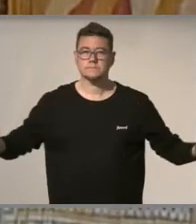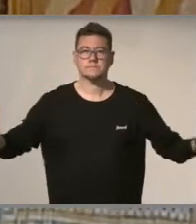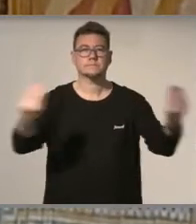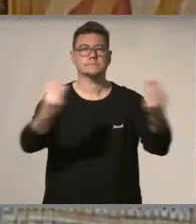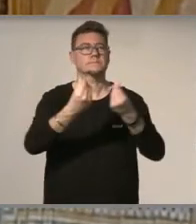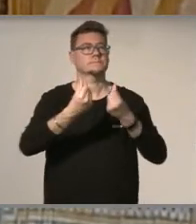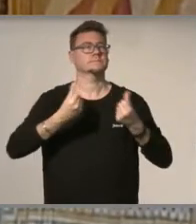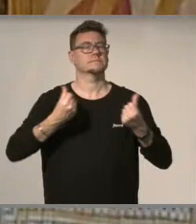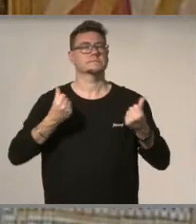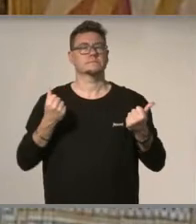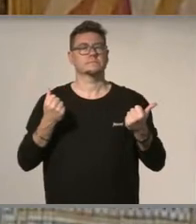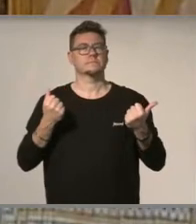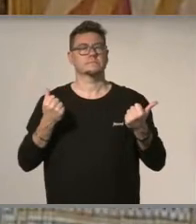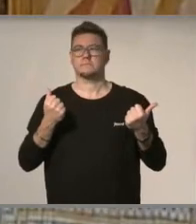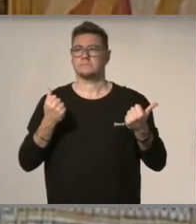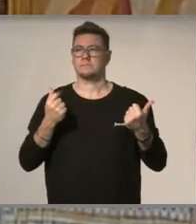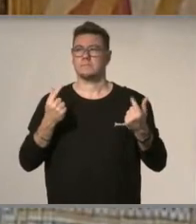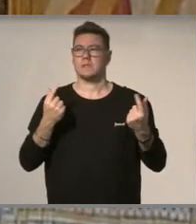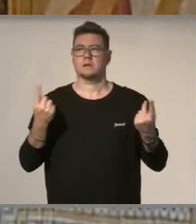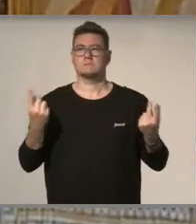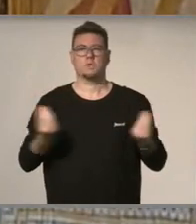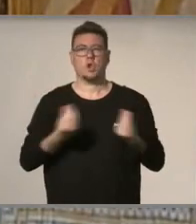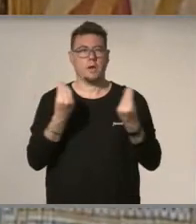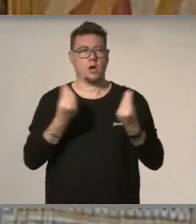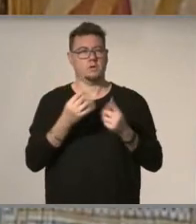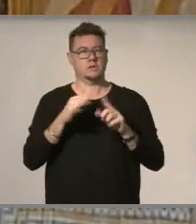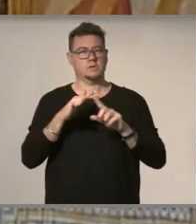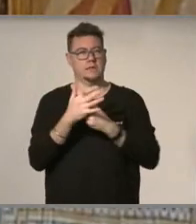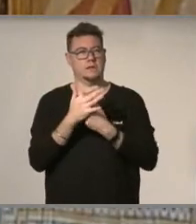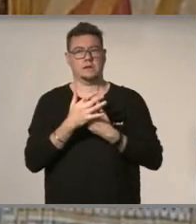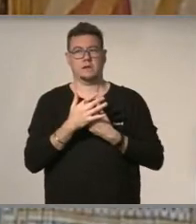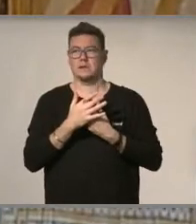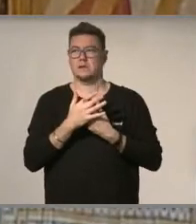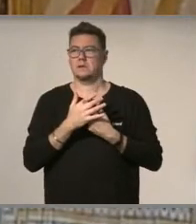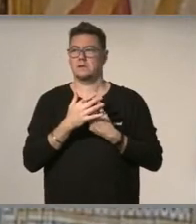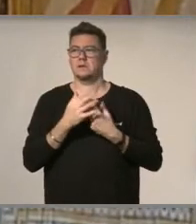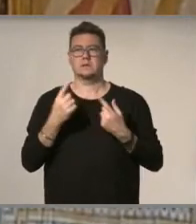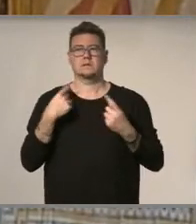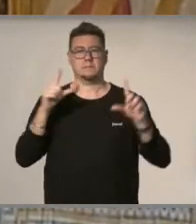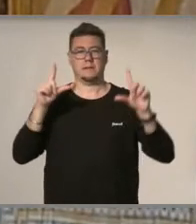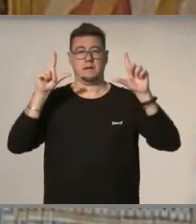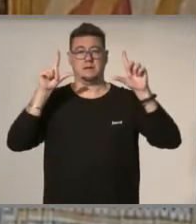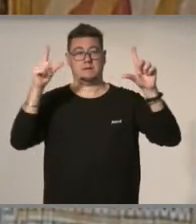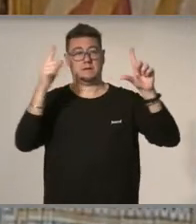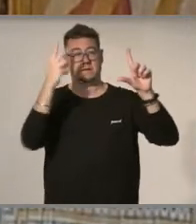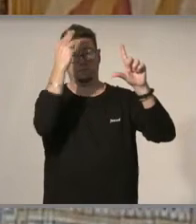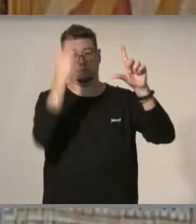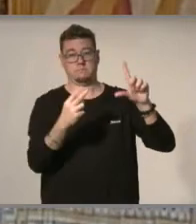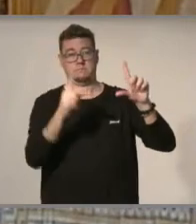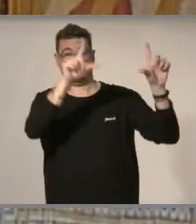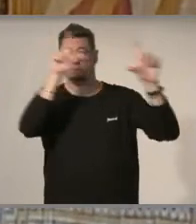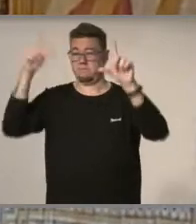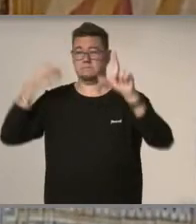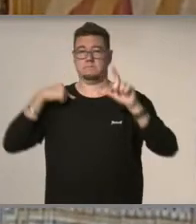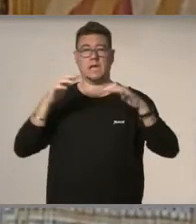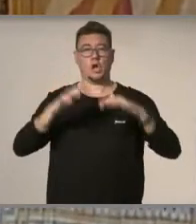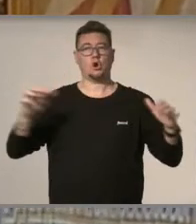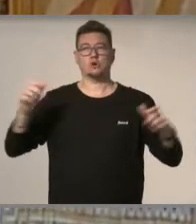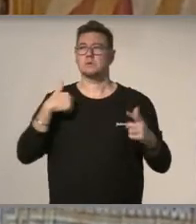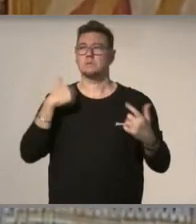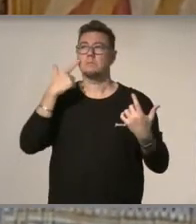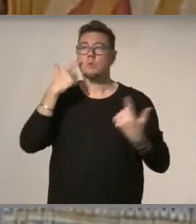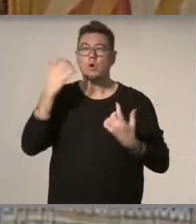esplendor de quizás uno de los mejores momentos de nuestra historia. Los frescos de este salón de Corts muestran los